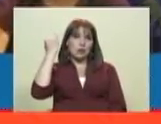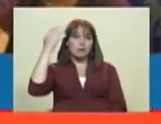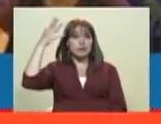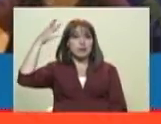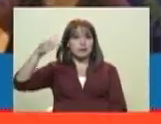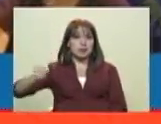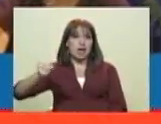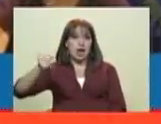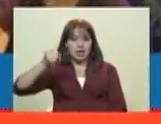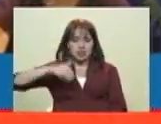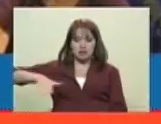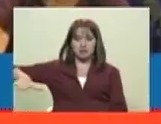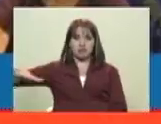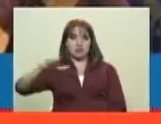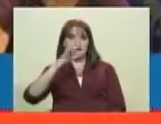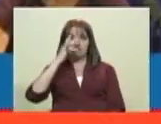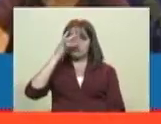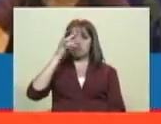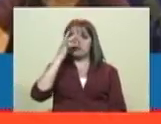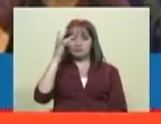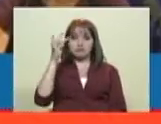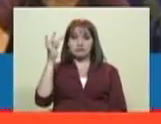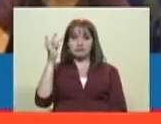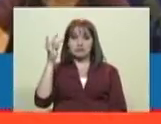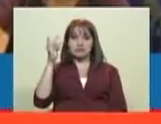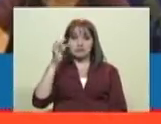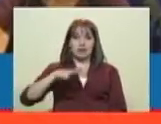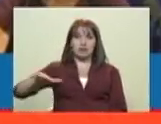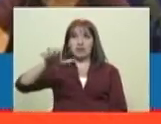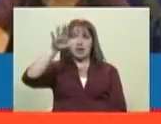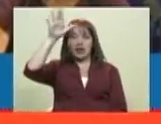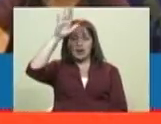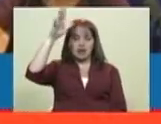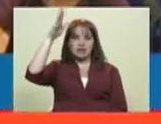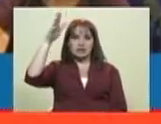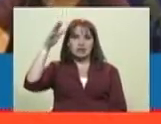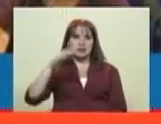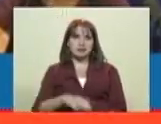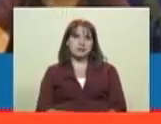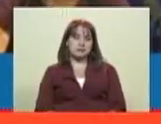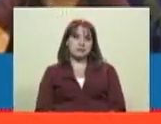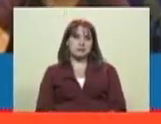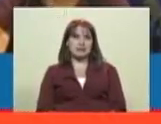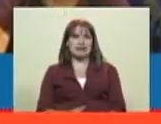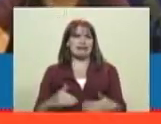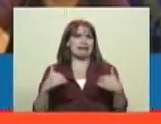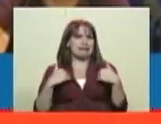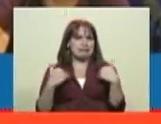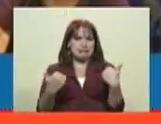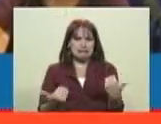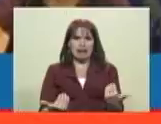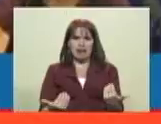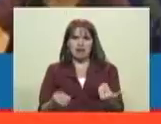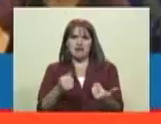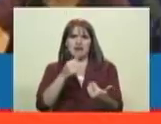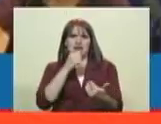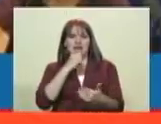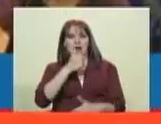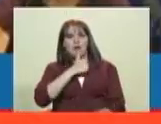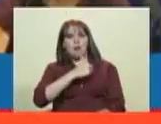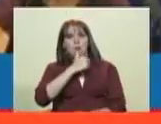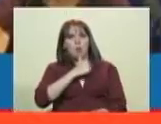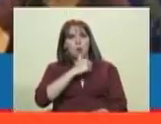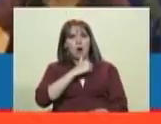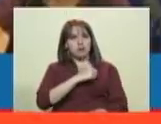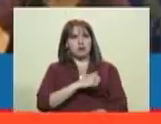Petares, pero en la parte de Petares de Terrazas del Ávila. Están cansados. Pero, ¿quién se aguanta esa?